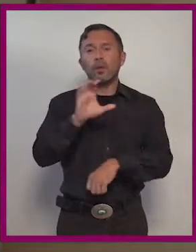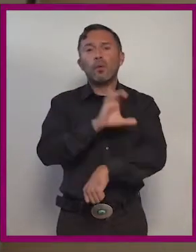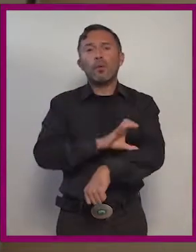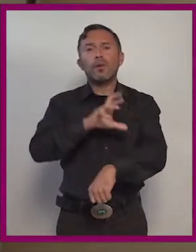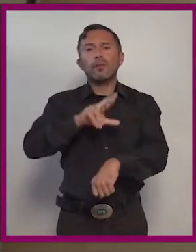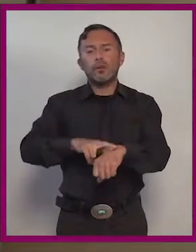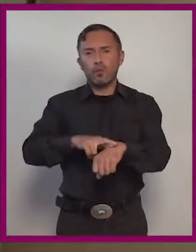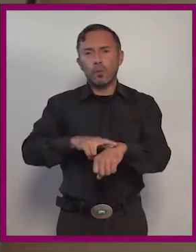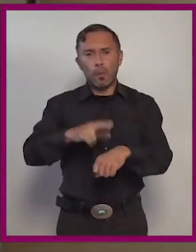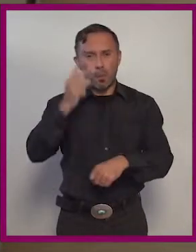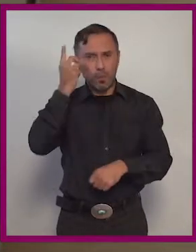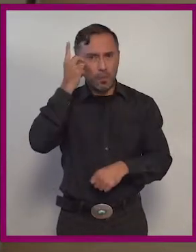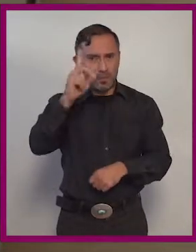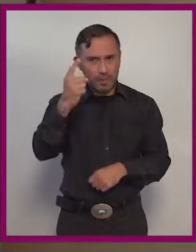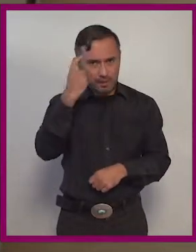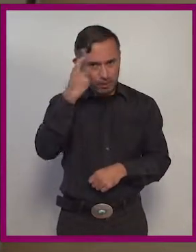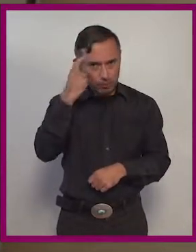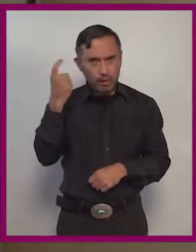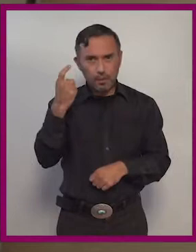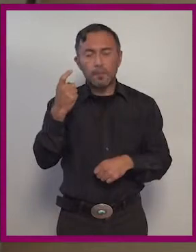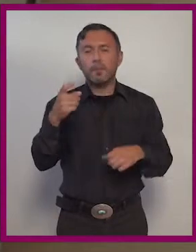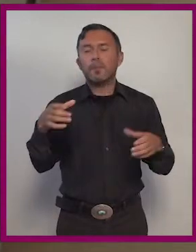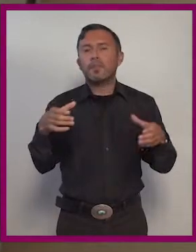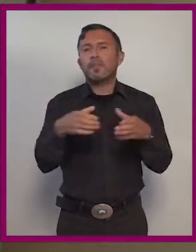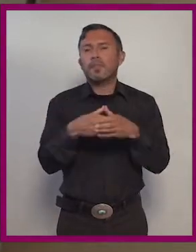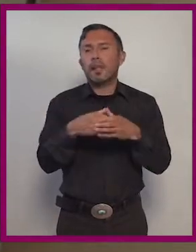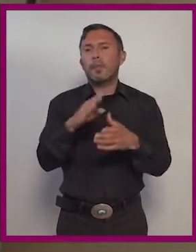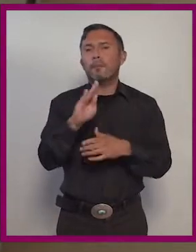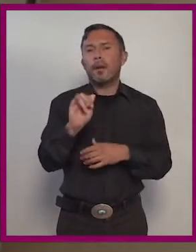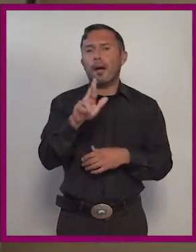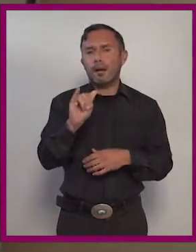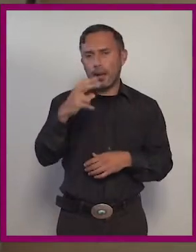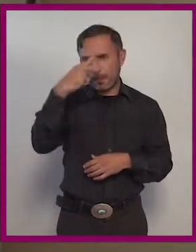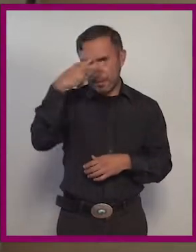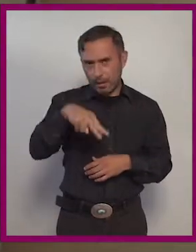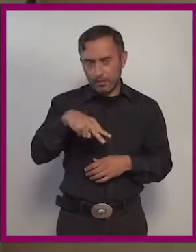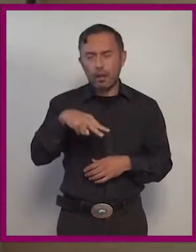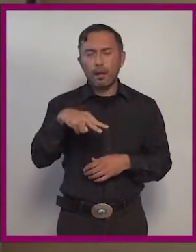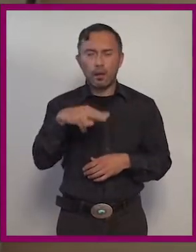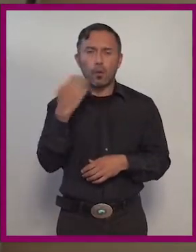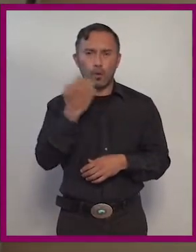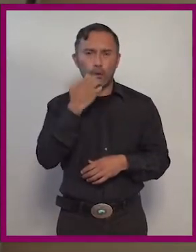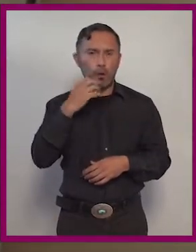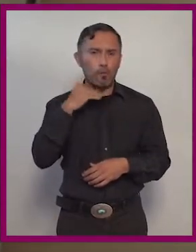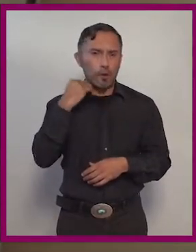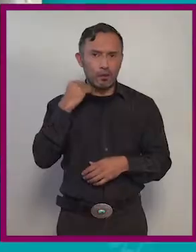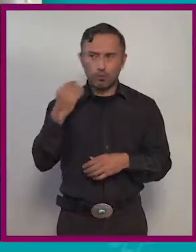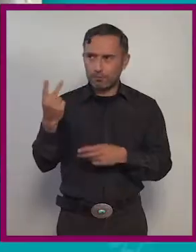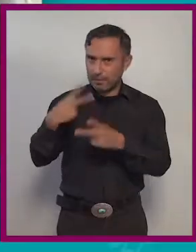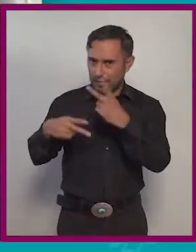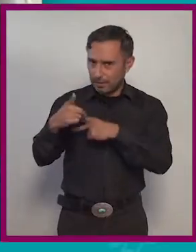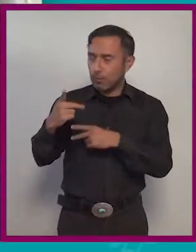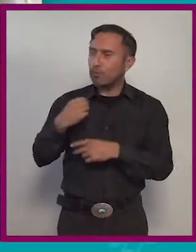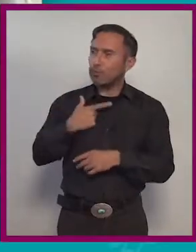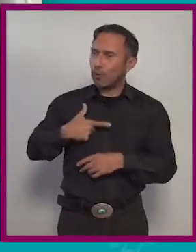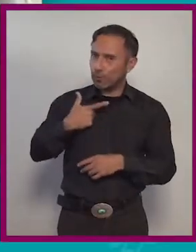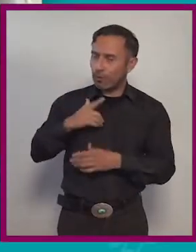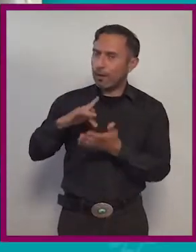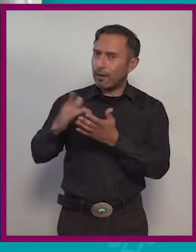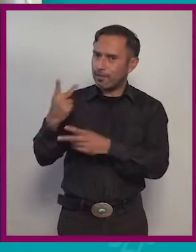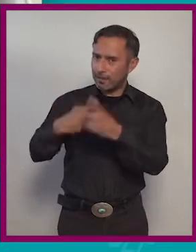de Propiedad Intelectual de la Barra Mexicana, Colegio de Abogados. Mucho gusto y muchas gracias por estar con